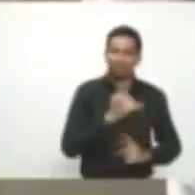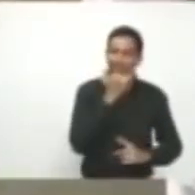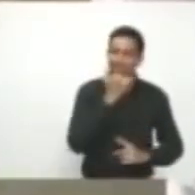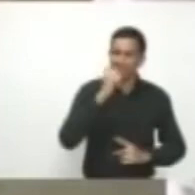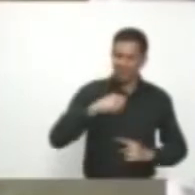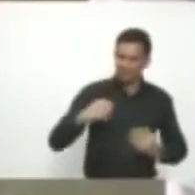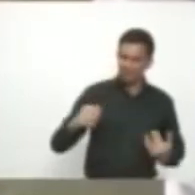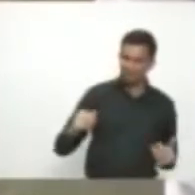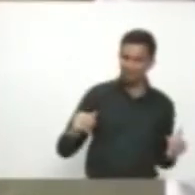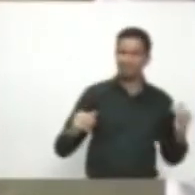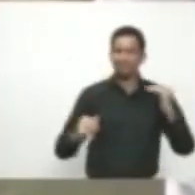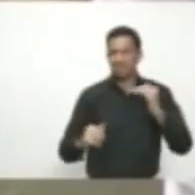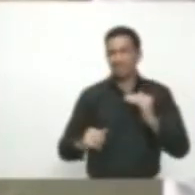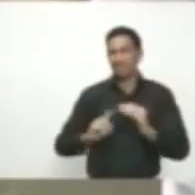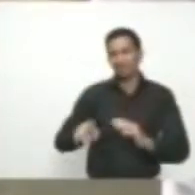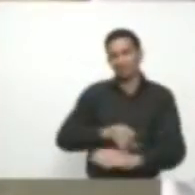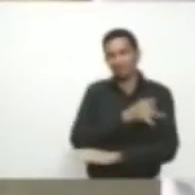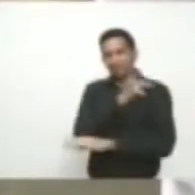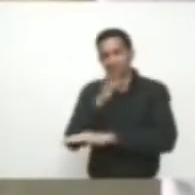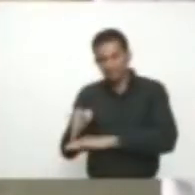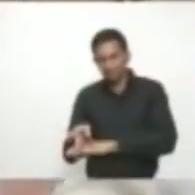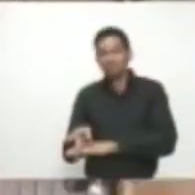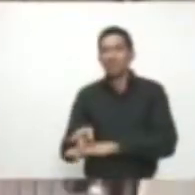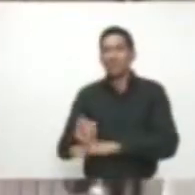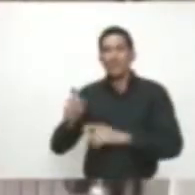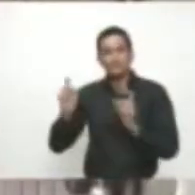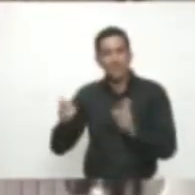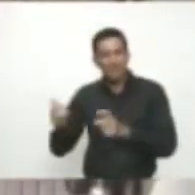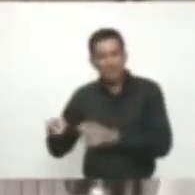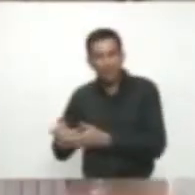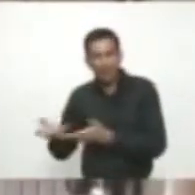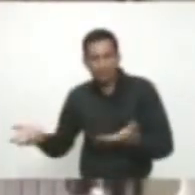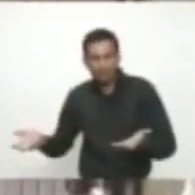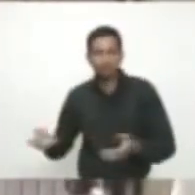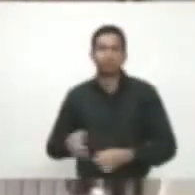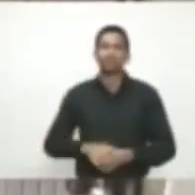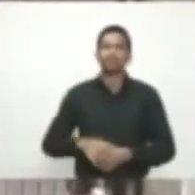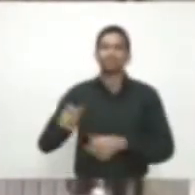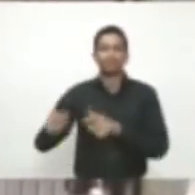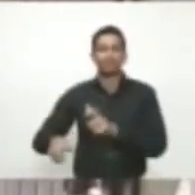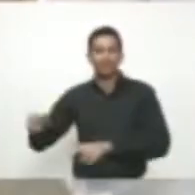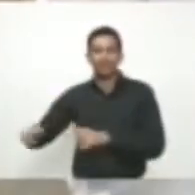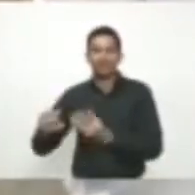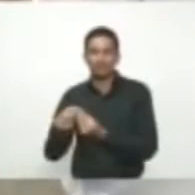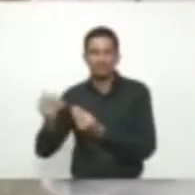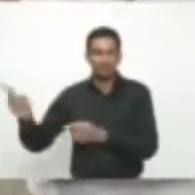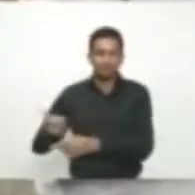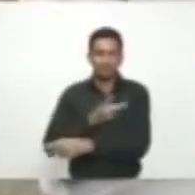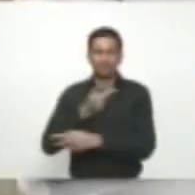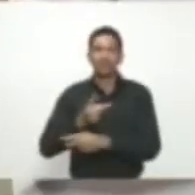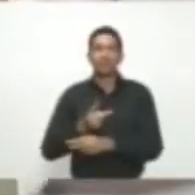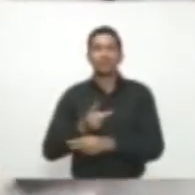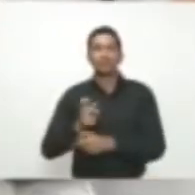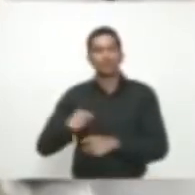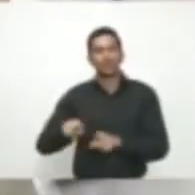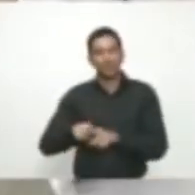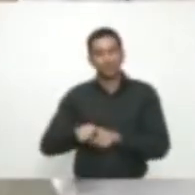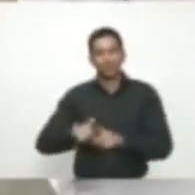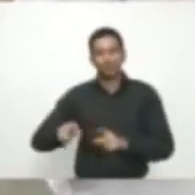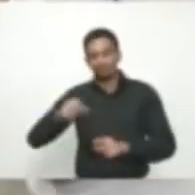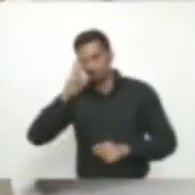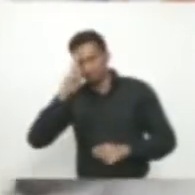suficientes instrumentos logísticos e ir a la ofensiva sin incurrir en líos con limitaciones de derechos humanos. Según ellos, estas